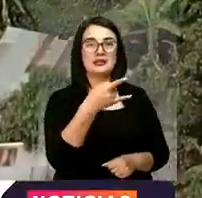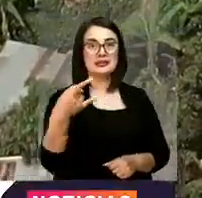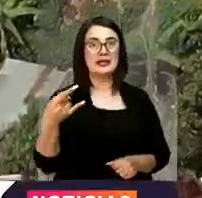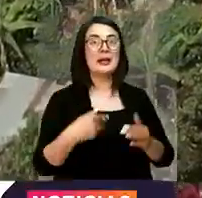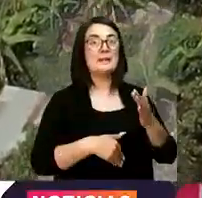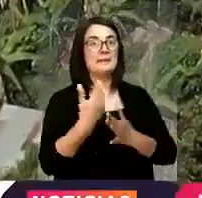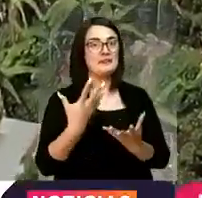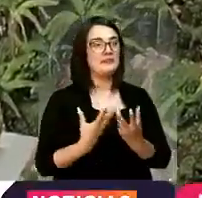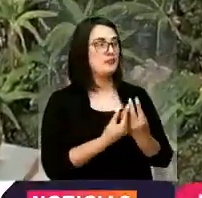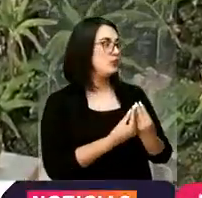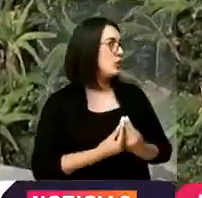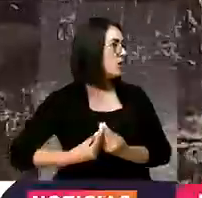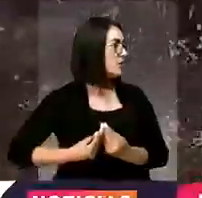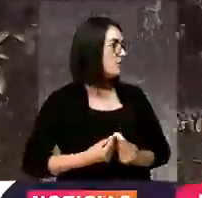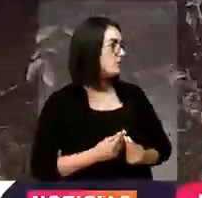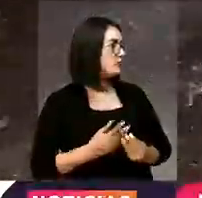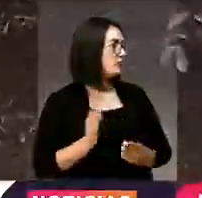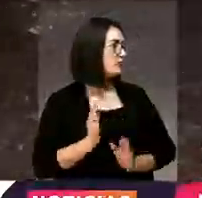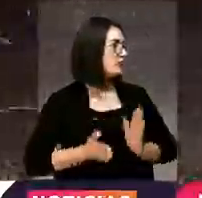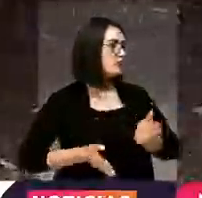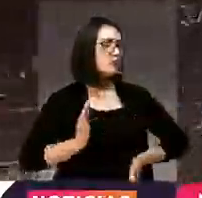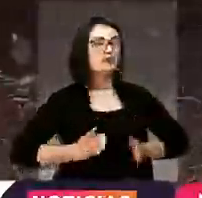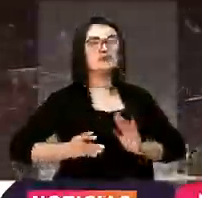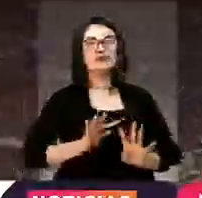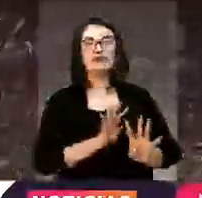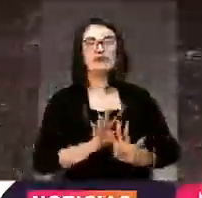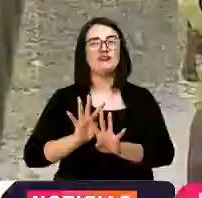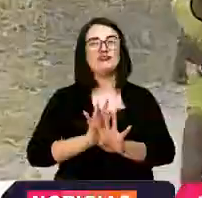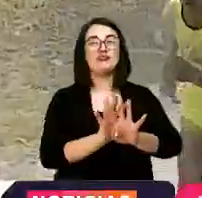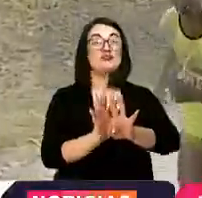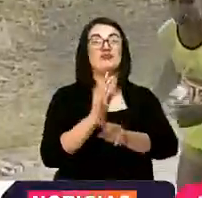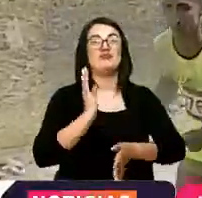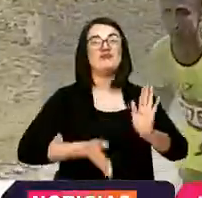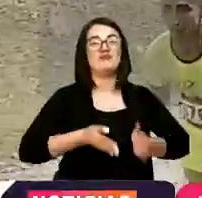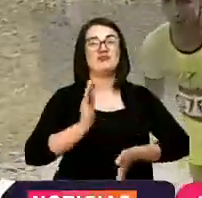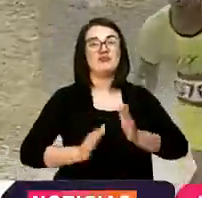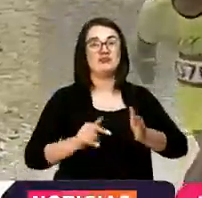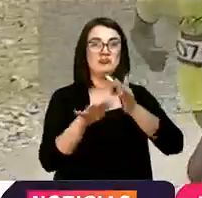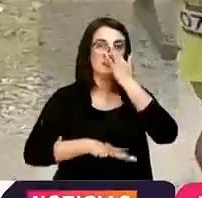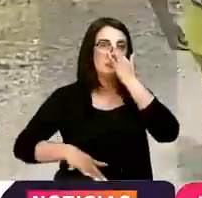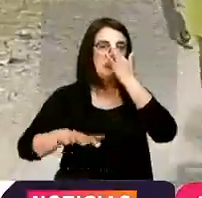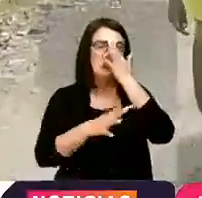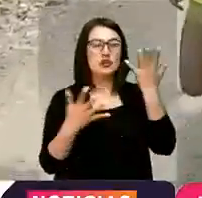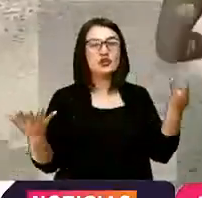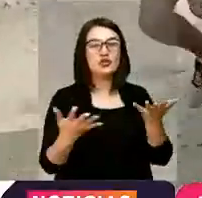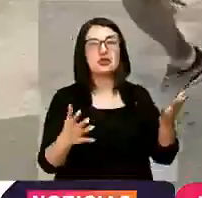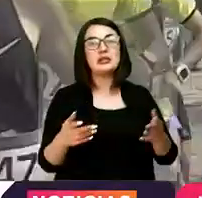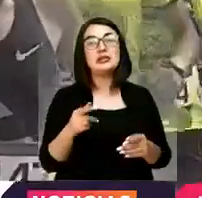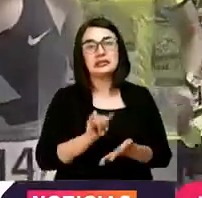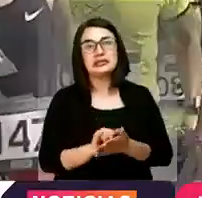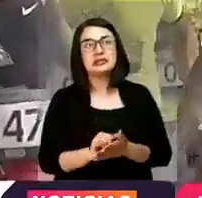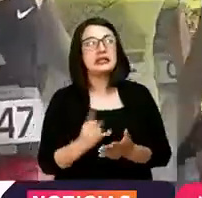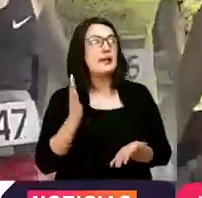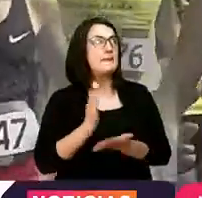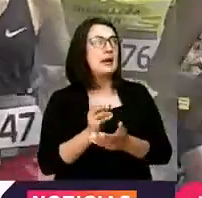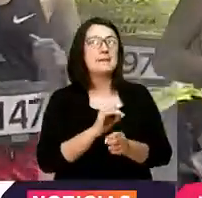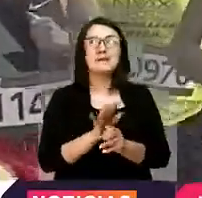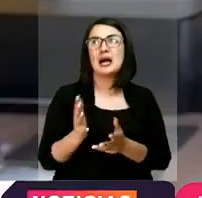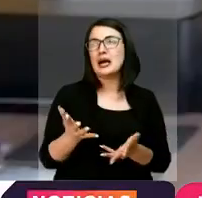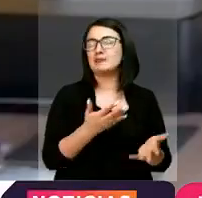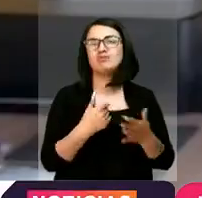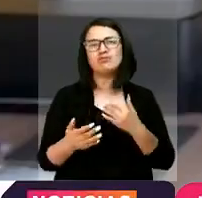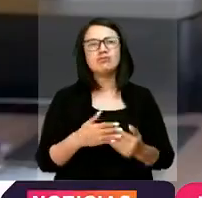carrera de atletismo de montaña Cordillera Trail en su séptima versión. El evento se realizará en medio de la contingencia por el